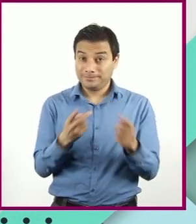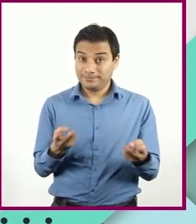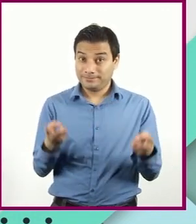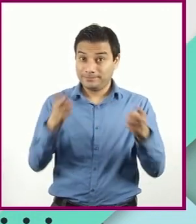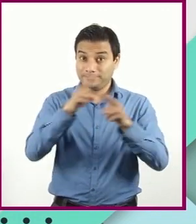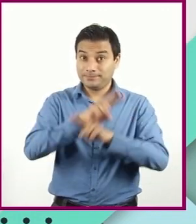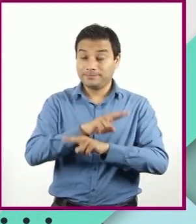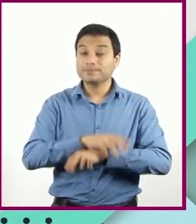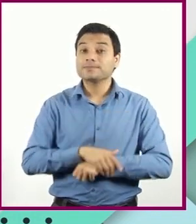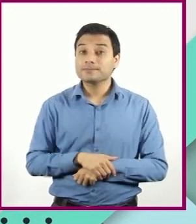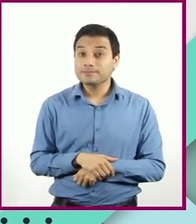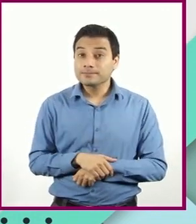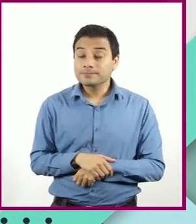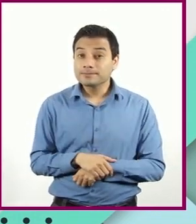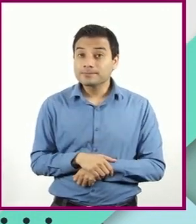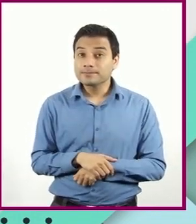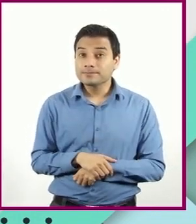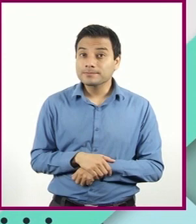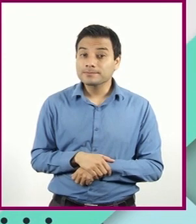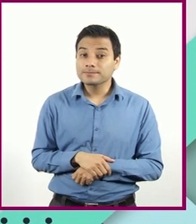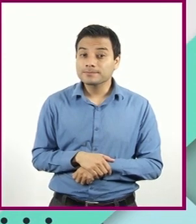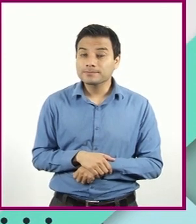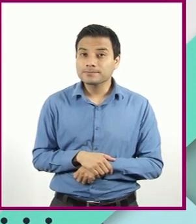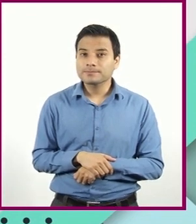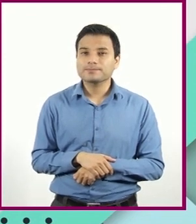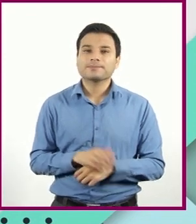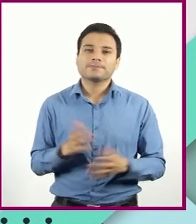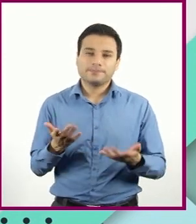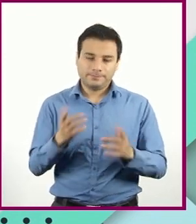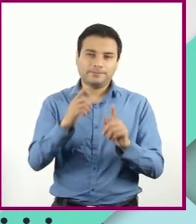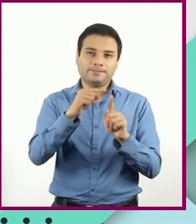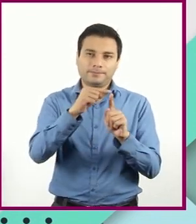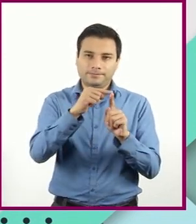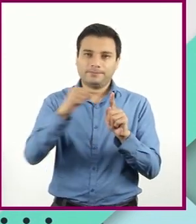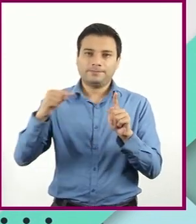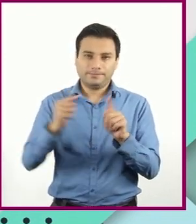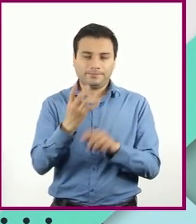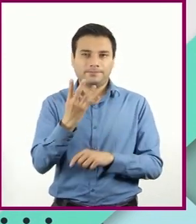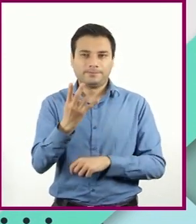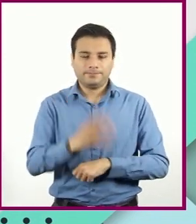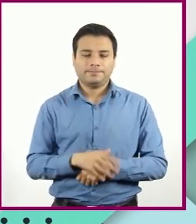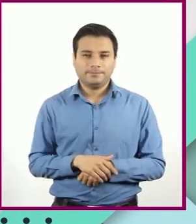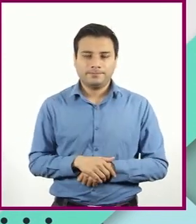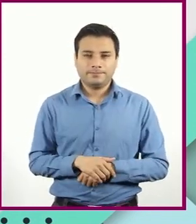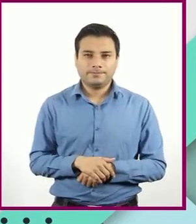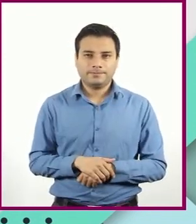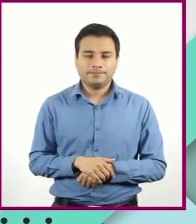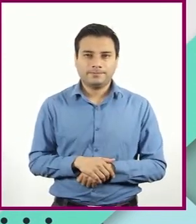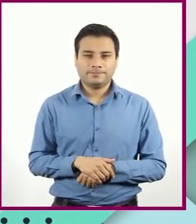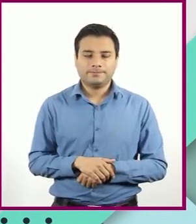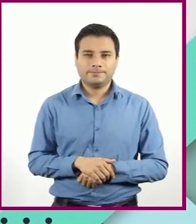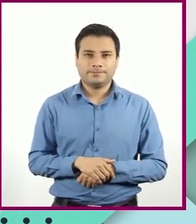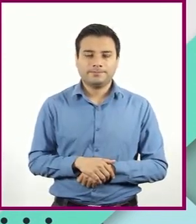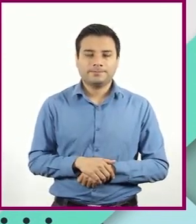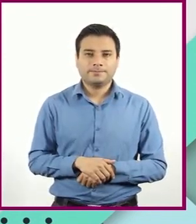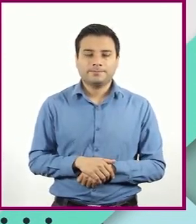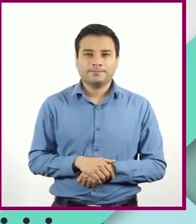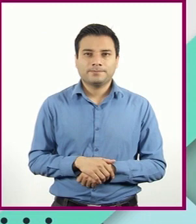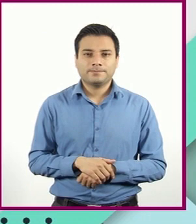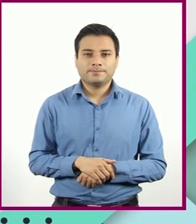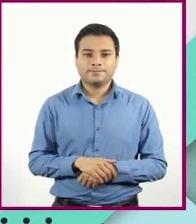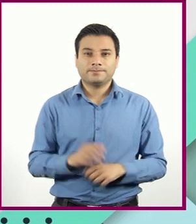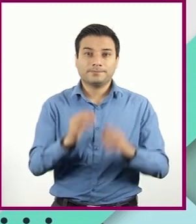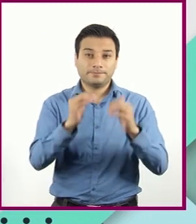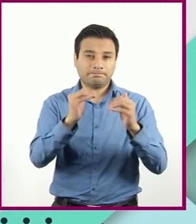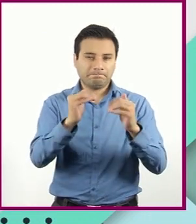el número 4. Por ello, en ambos miembros de la igualdad dividimos por 4, manteniendo así la igualdad. Como